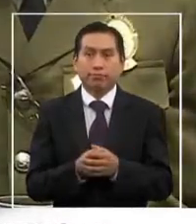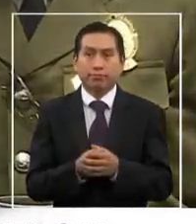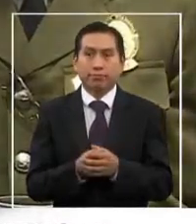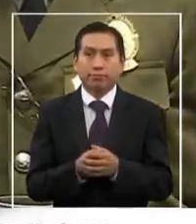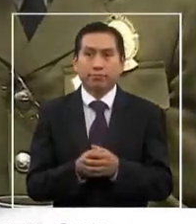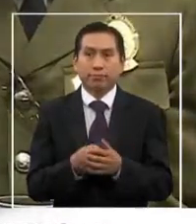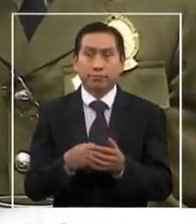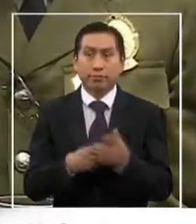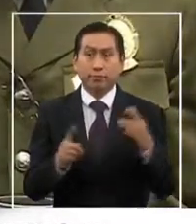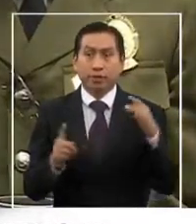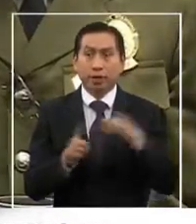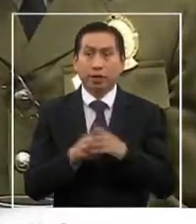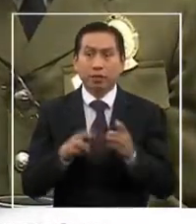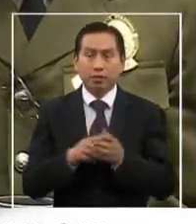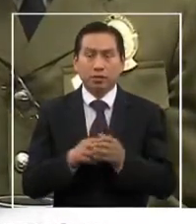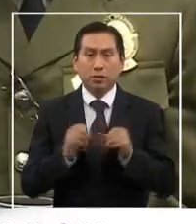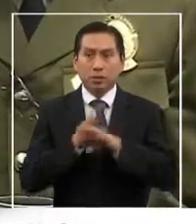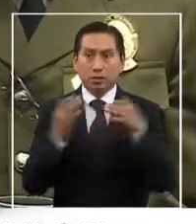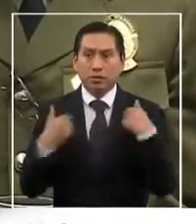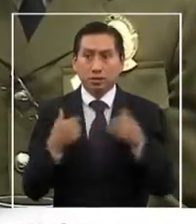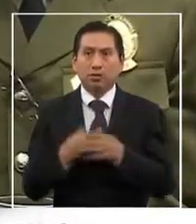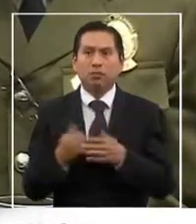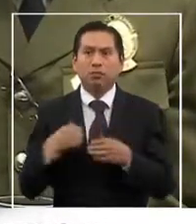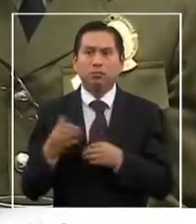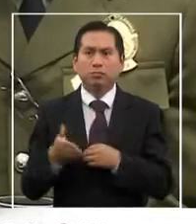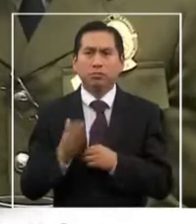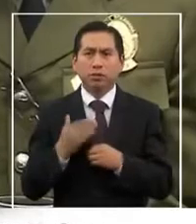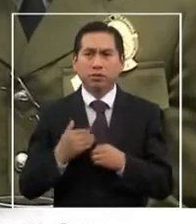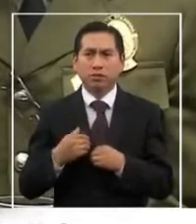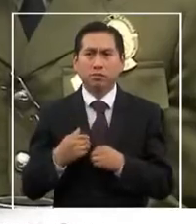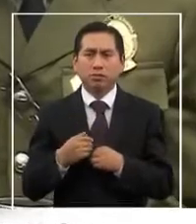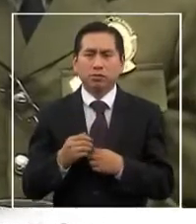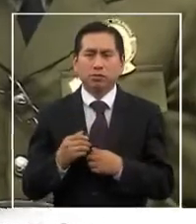Este es un hecho inédito. Yo voy a pedir